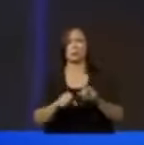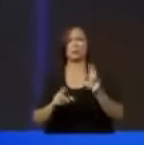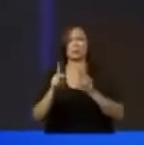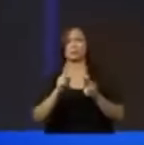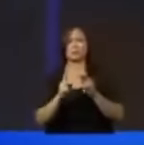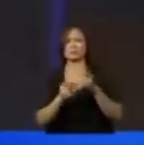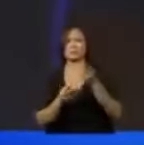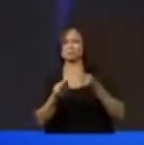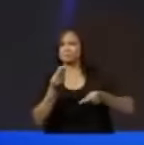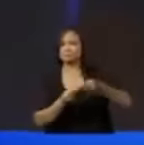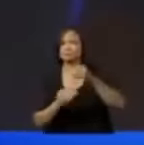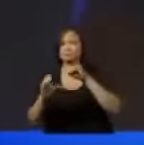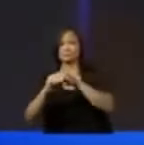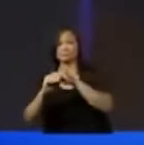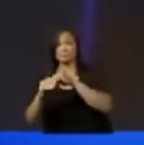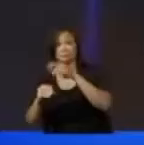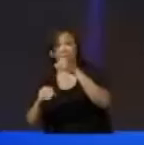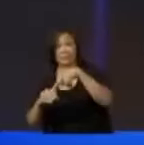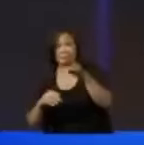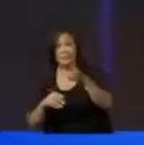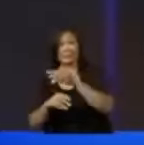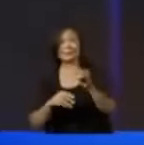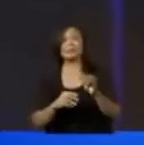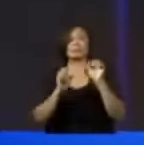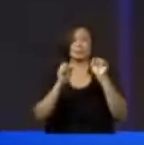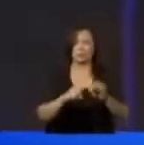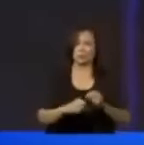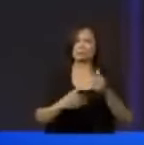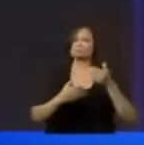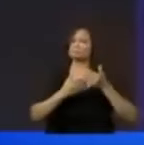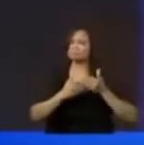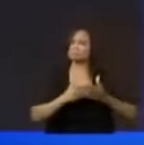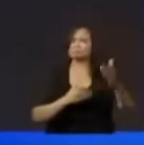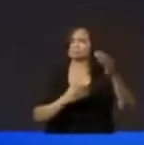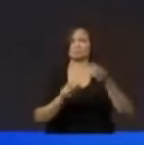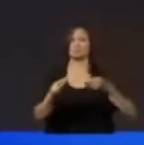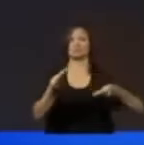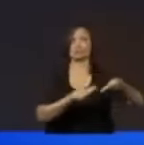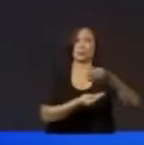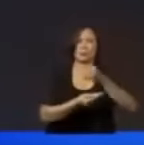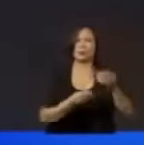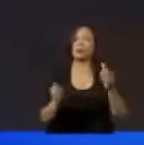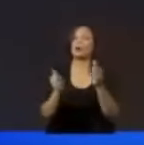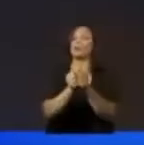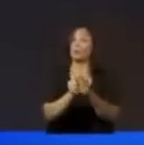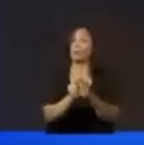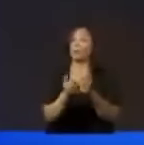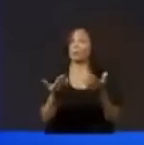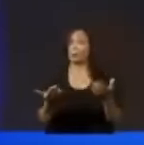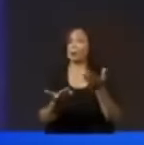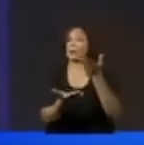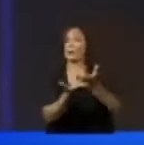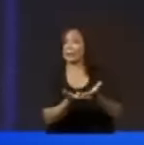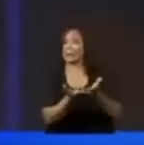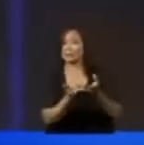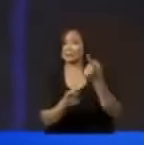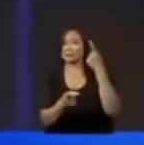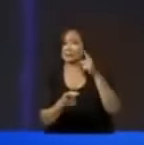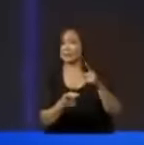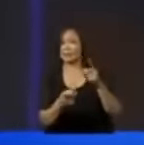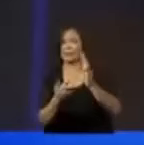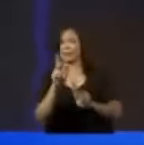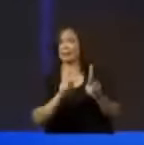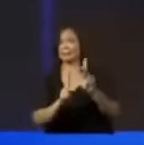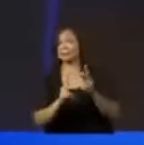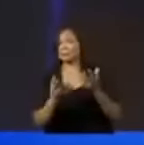su deuda a través del Banco de Reservas y entonces poder echar para adelante su negocio. Junto con esto, garantizarle a